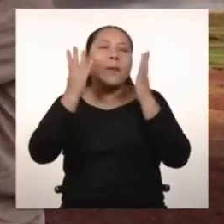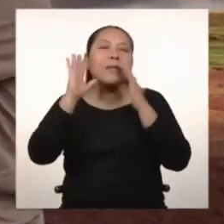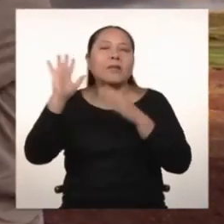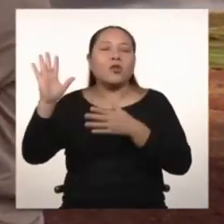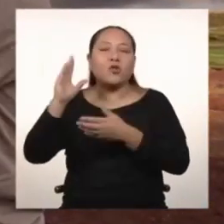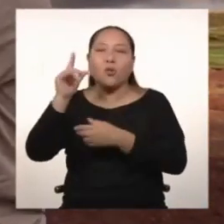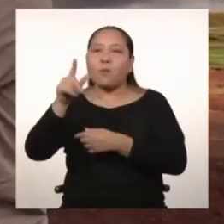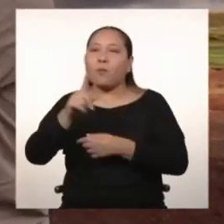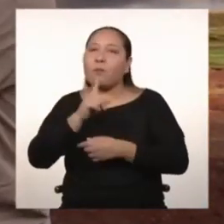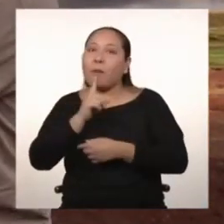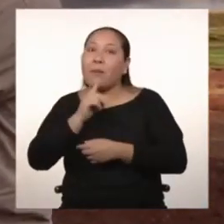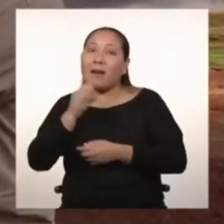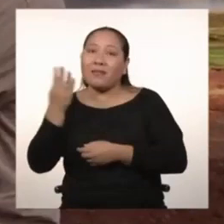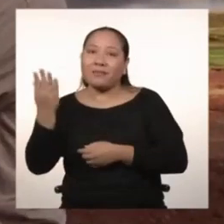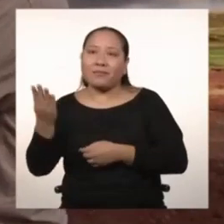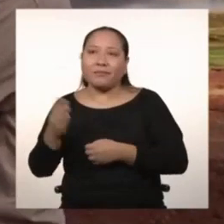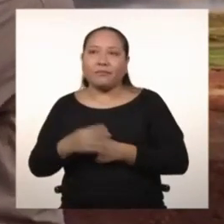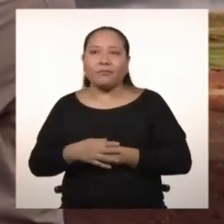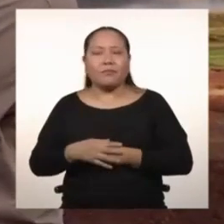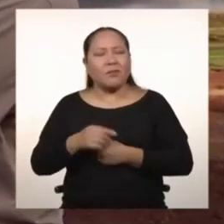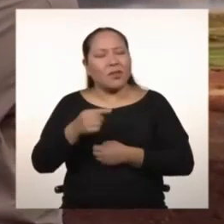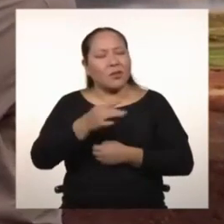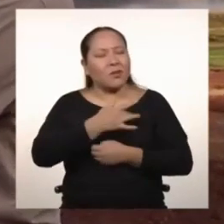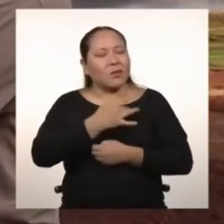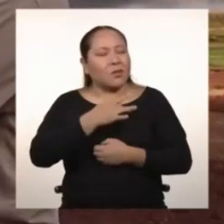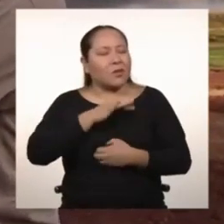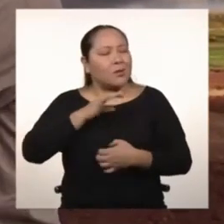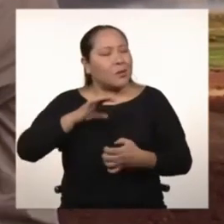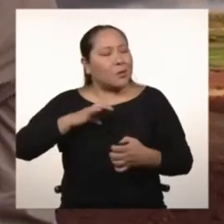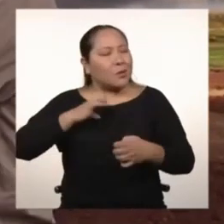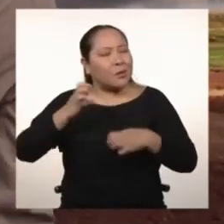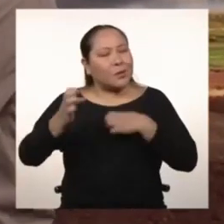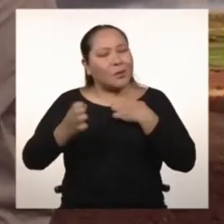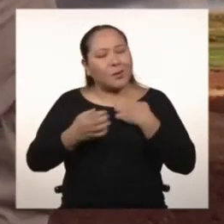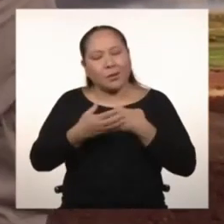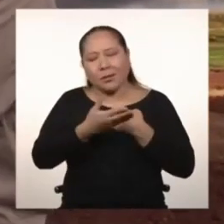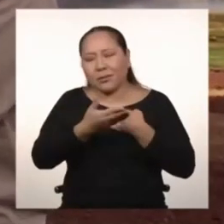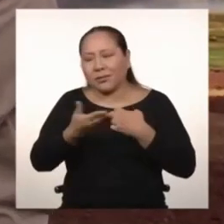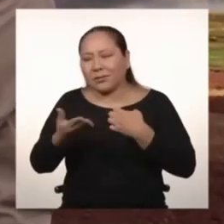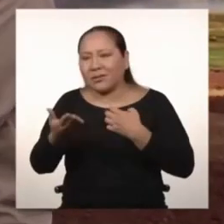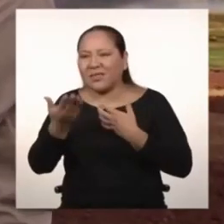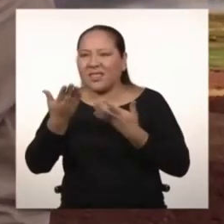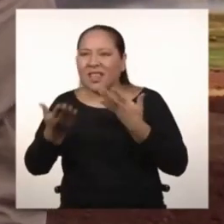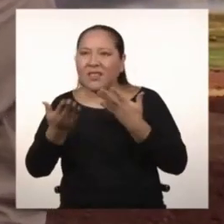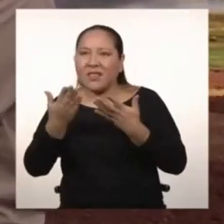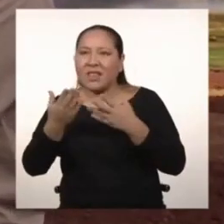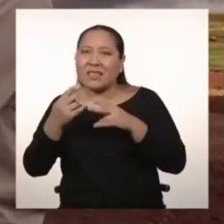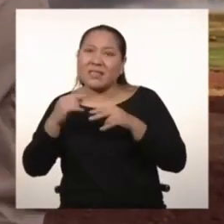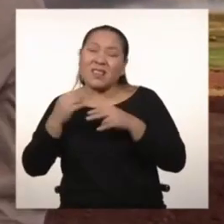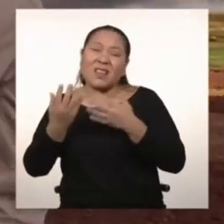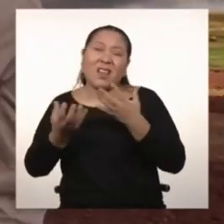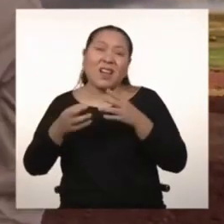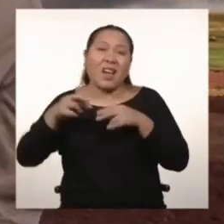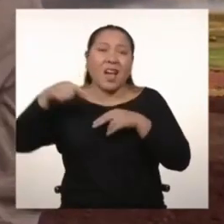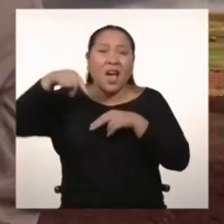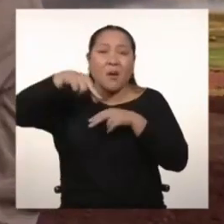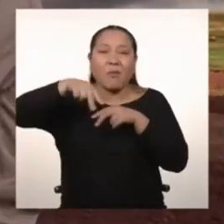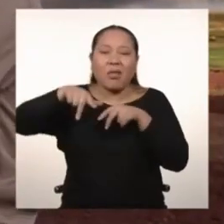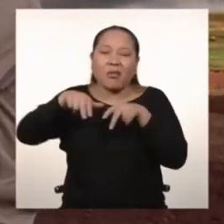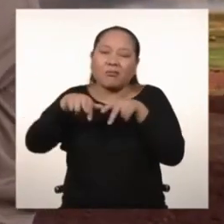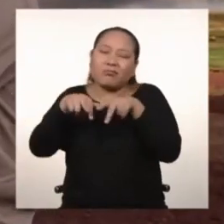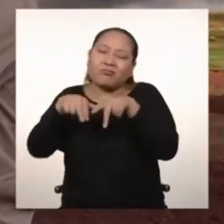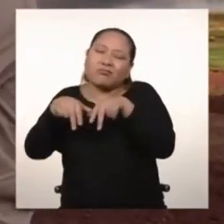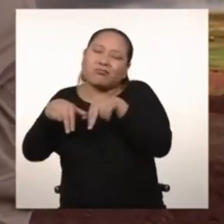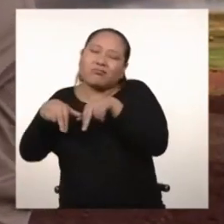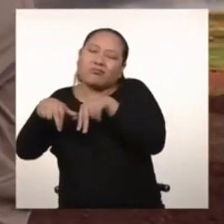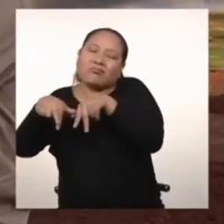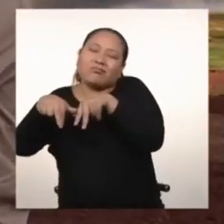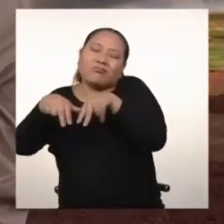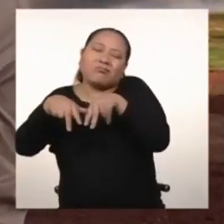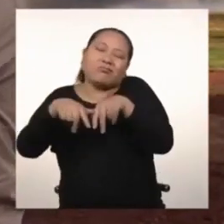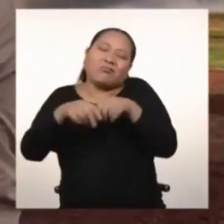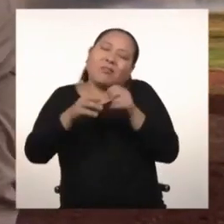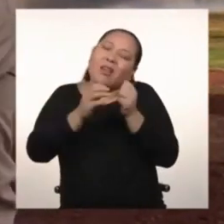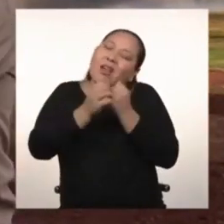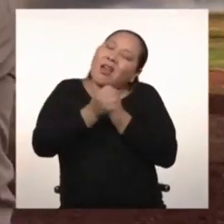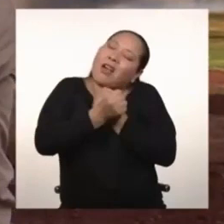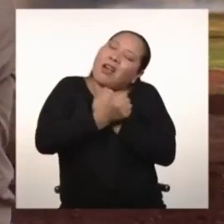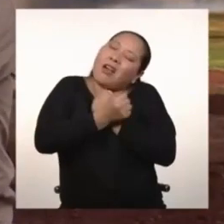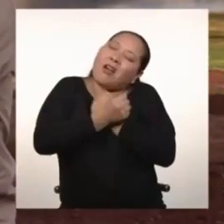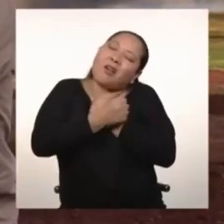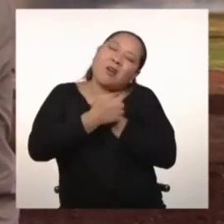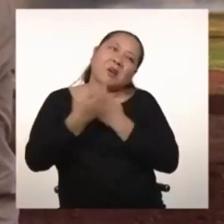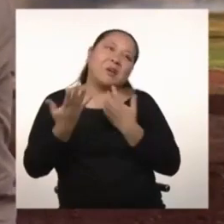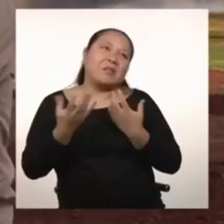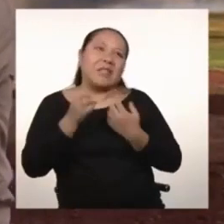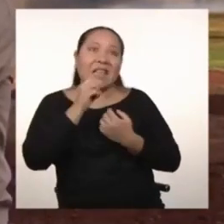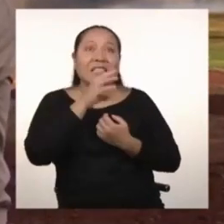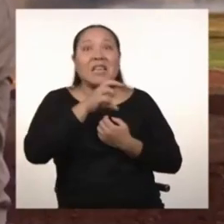Me emociona saber que también por aquí quizás caminaron románticamente y Túpac Amaru le decía a ella